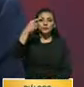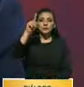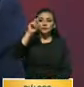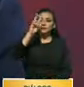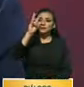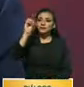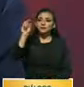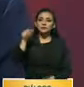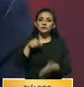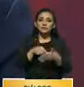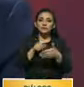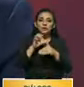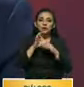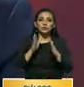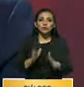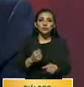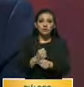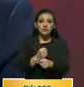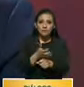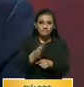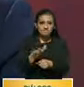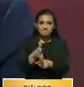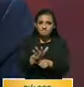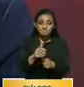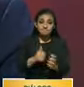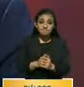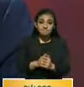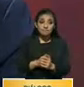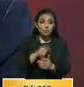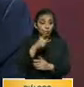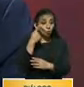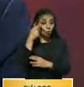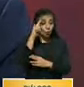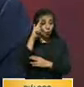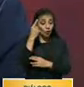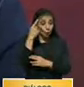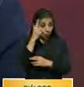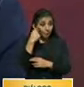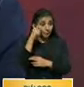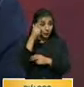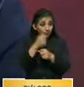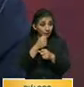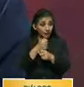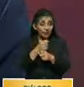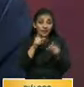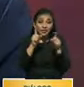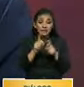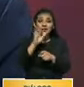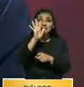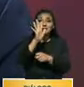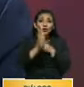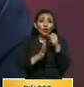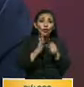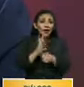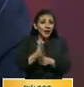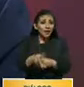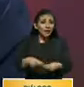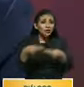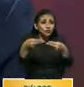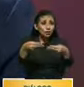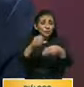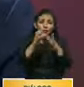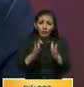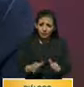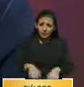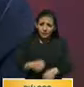4.600.000 ecuatorianos sin trabajo. Si ofrecemos 1 millón de empleos, necesitamos 5 periodos presidenciales para que los